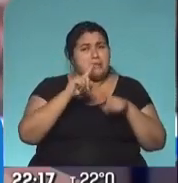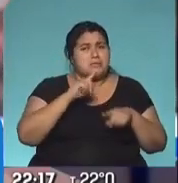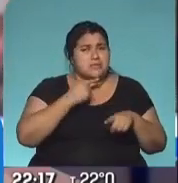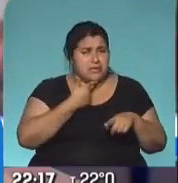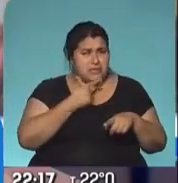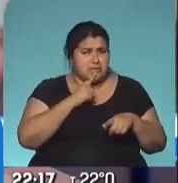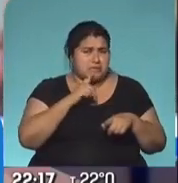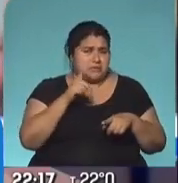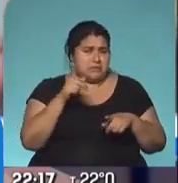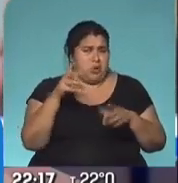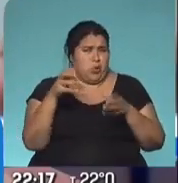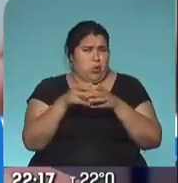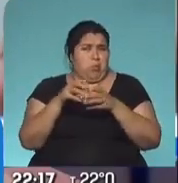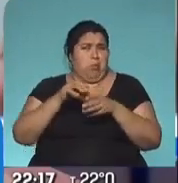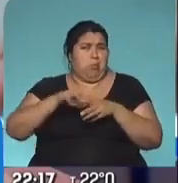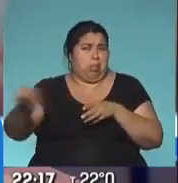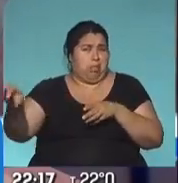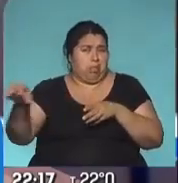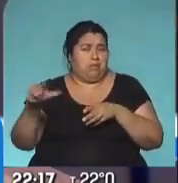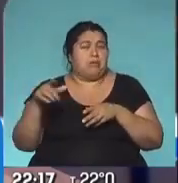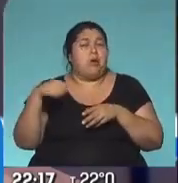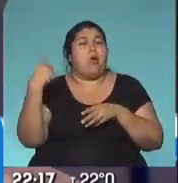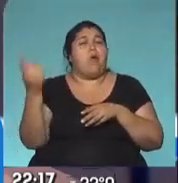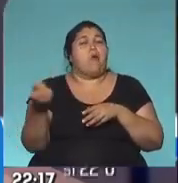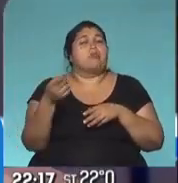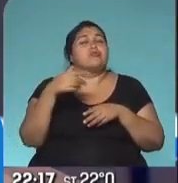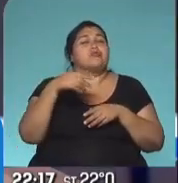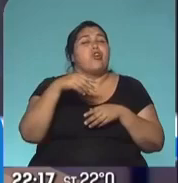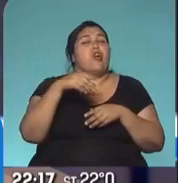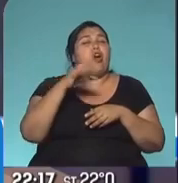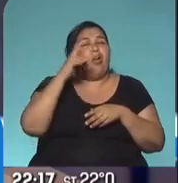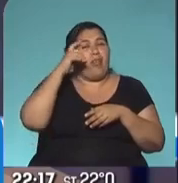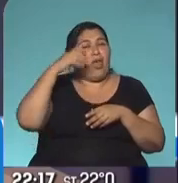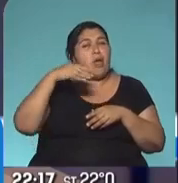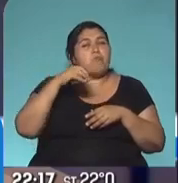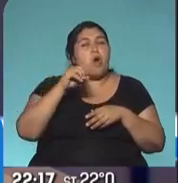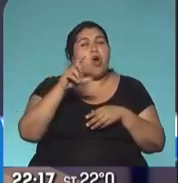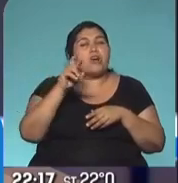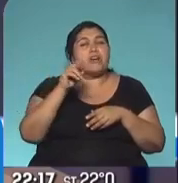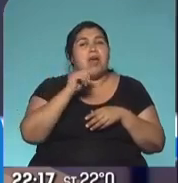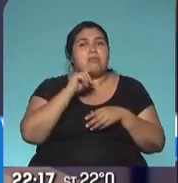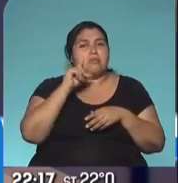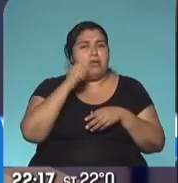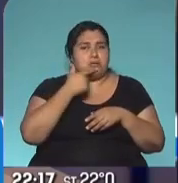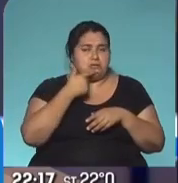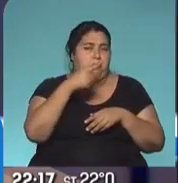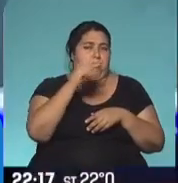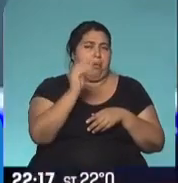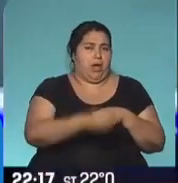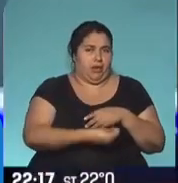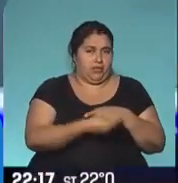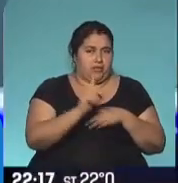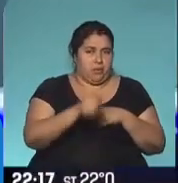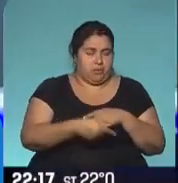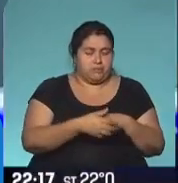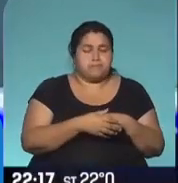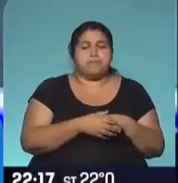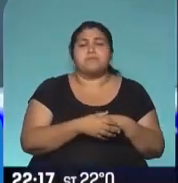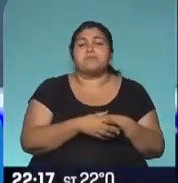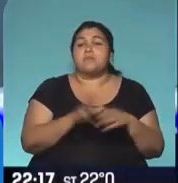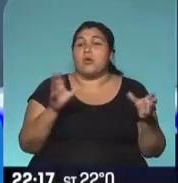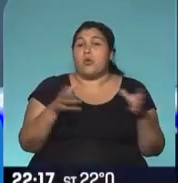resta, se queda ahí. Y los liberaldemócratas pro-europeos, que pierden. Por eso, hablando del